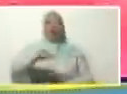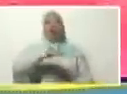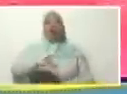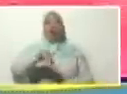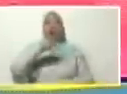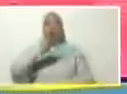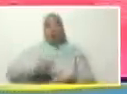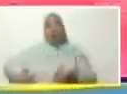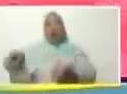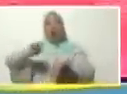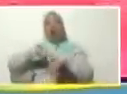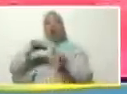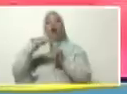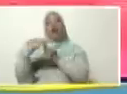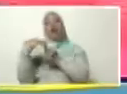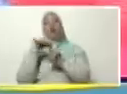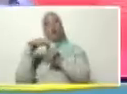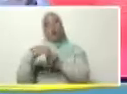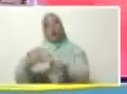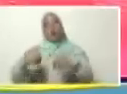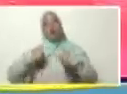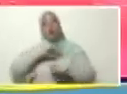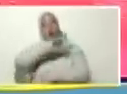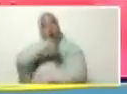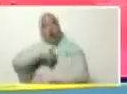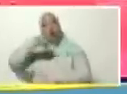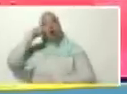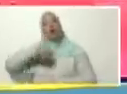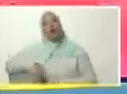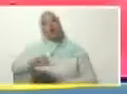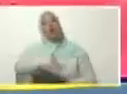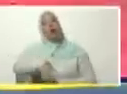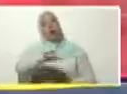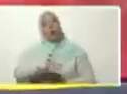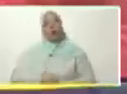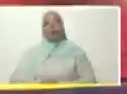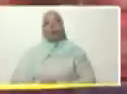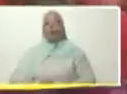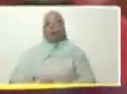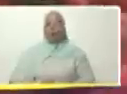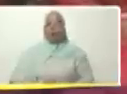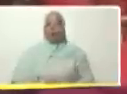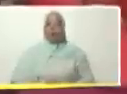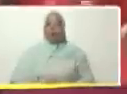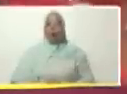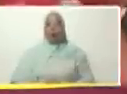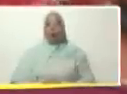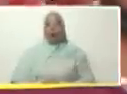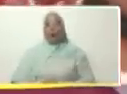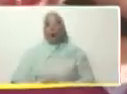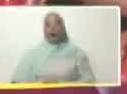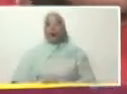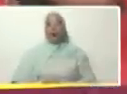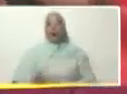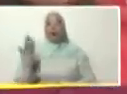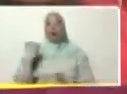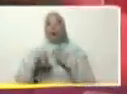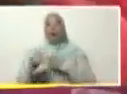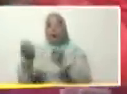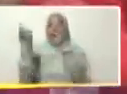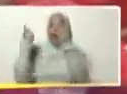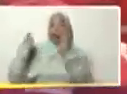peores circunstancias confíen en nuestro pueblo. nos daba grandes